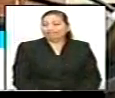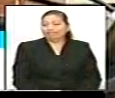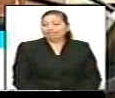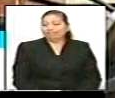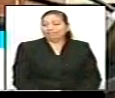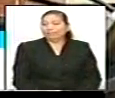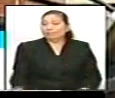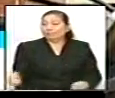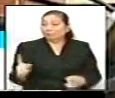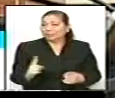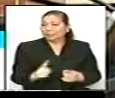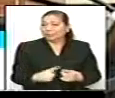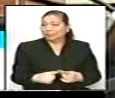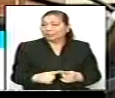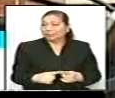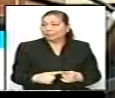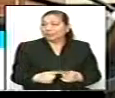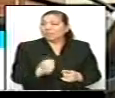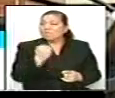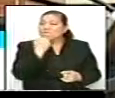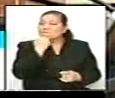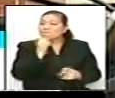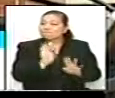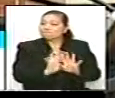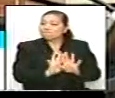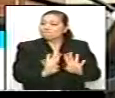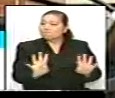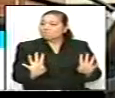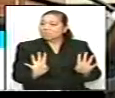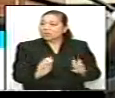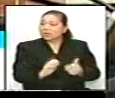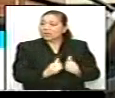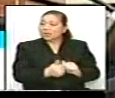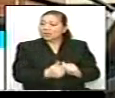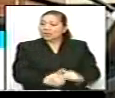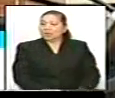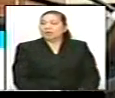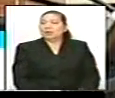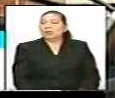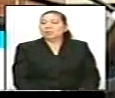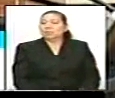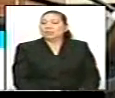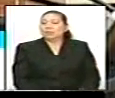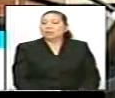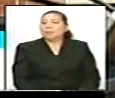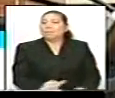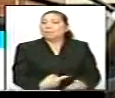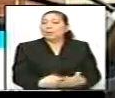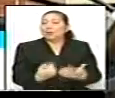incluso hasta el enrocado que pusimos fue removido de su sector por